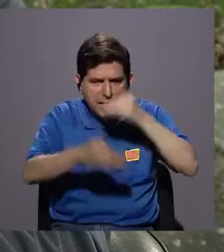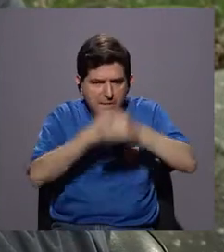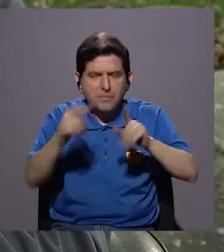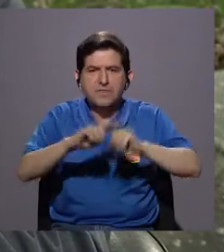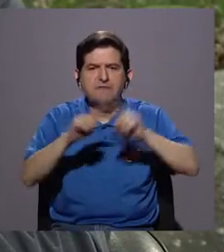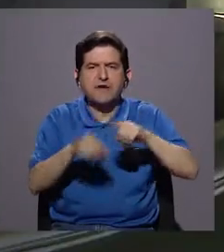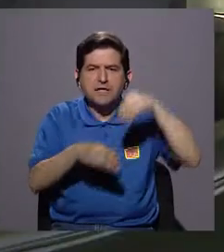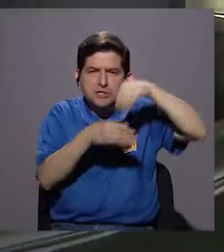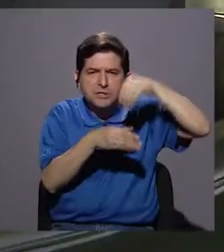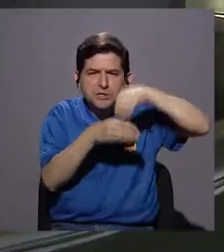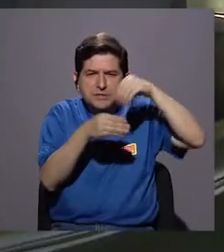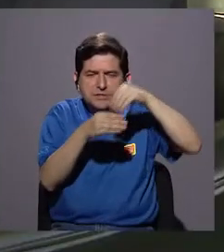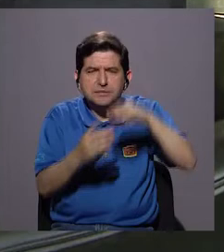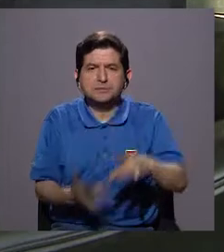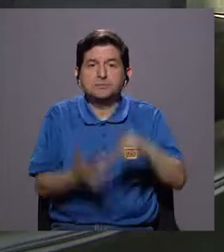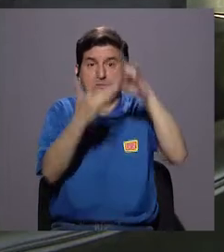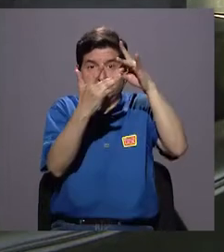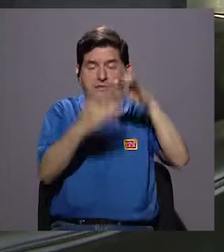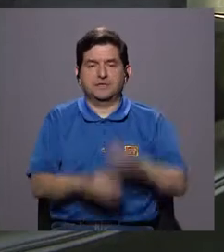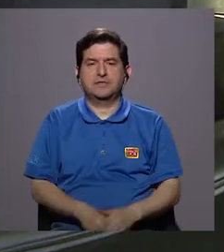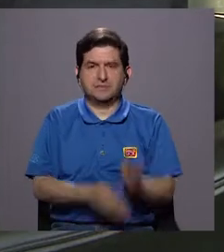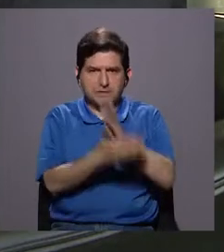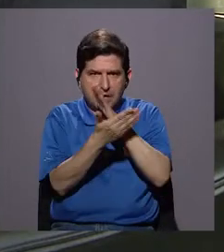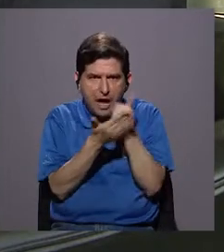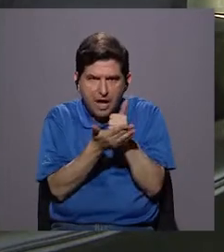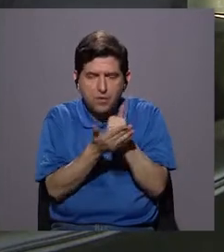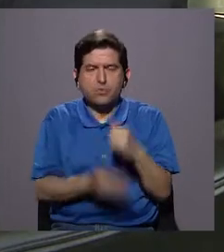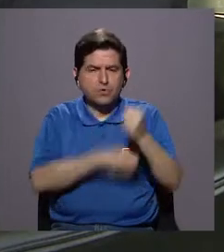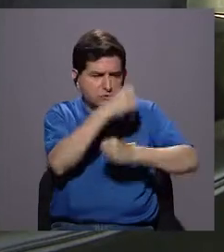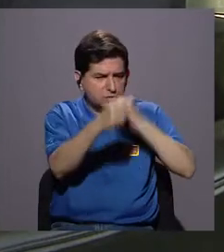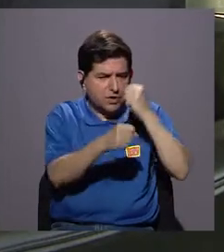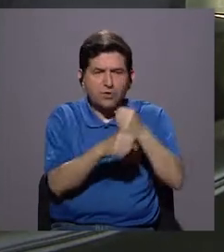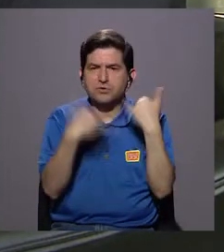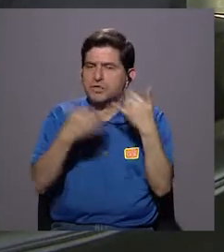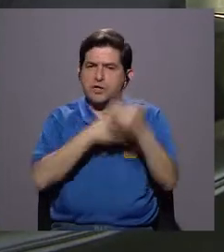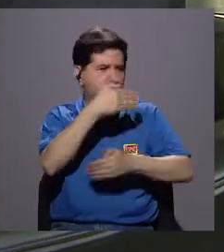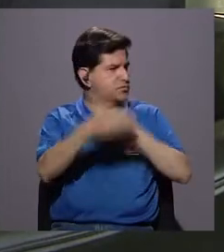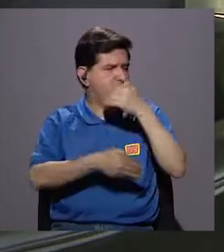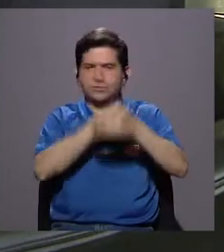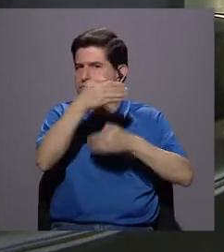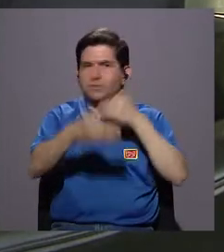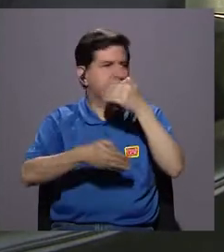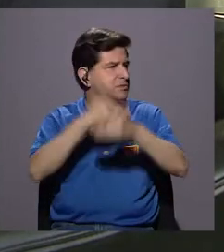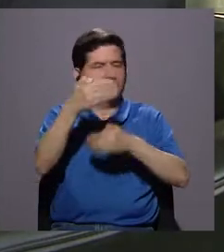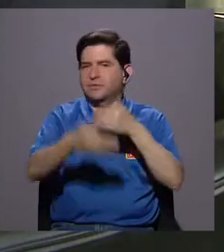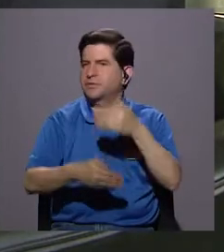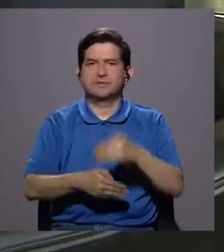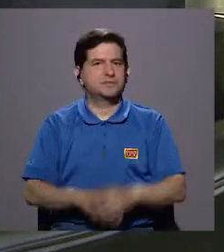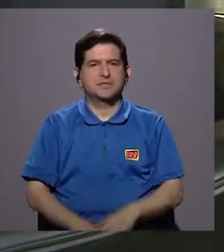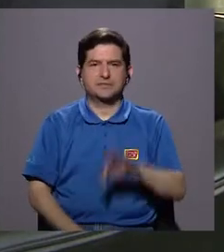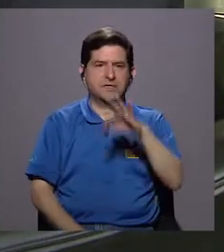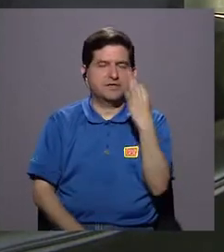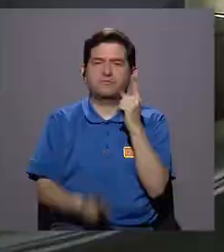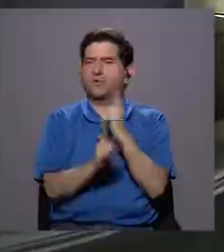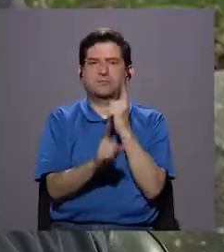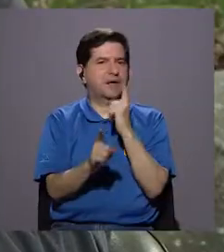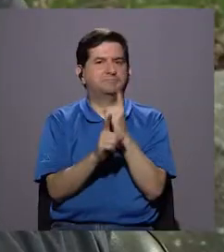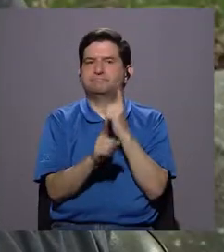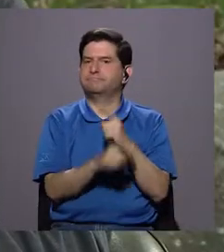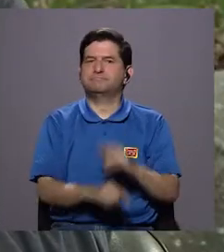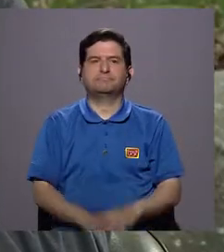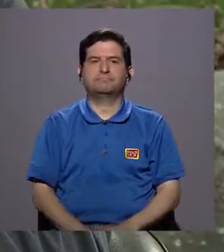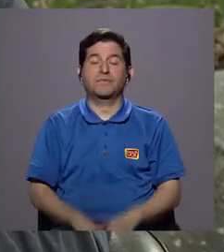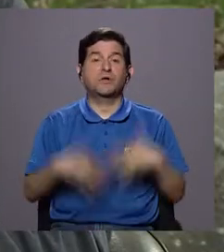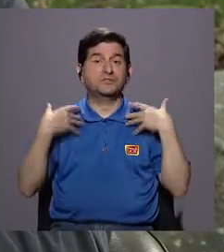los nutrientes. Y entonces hay ciertos nutrientes que con la edad no se procesan de manera apropiada. Entonces